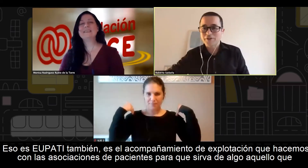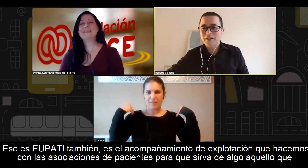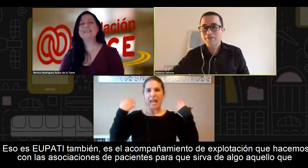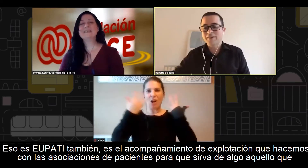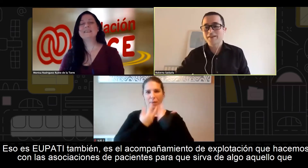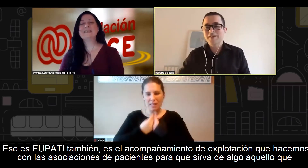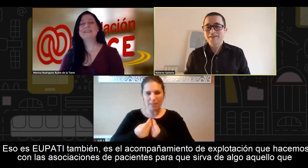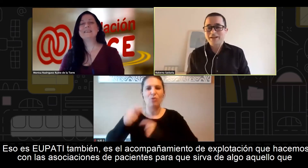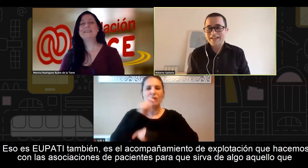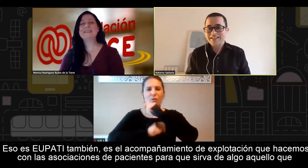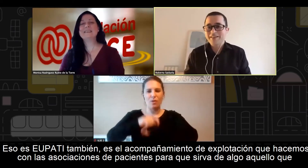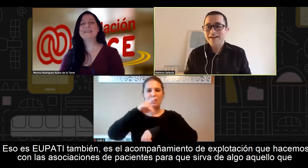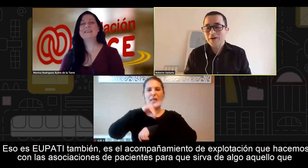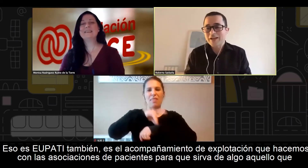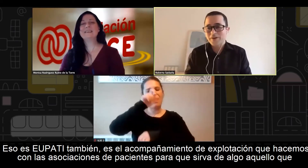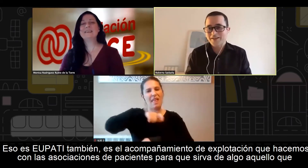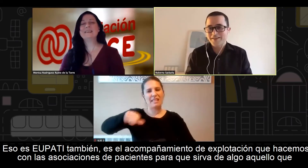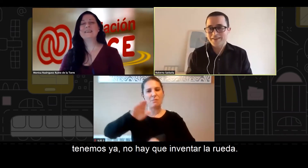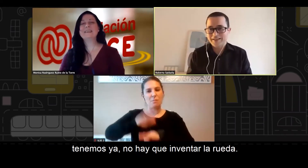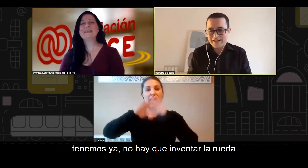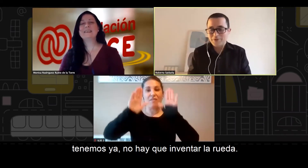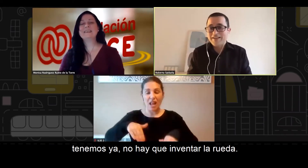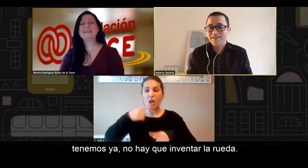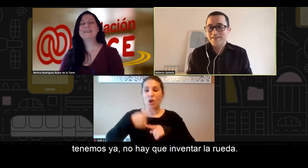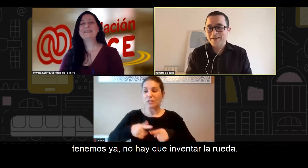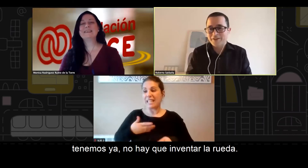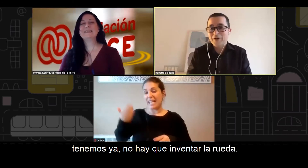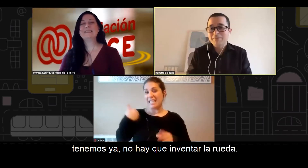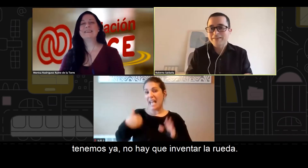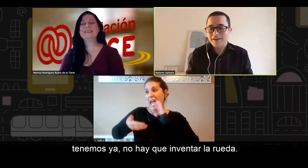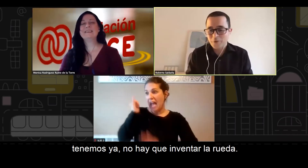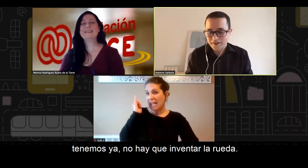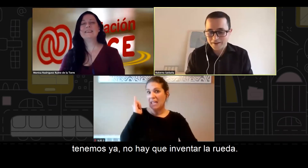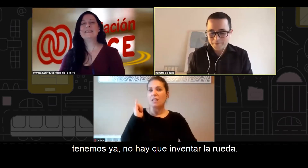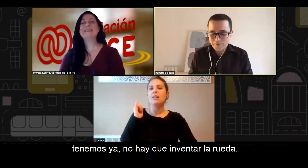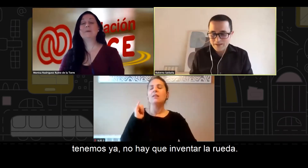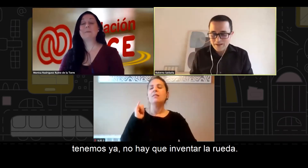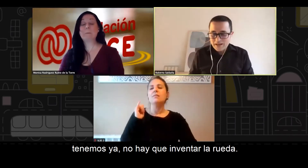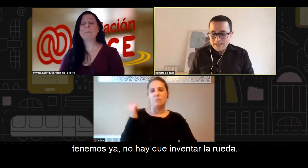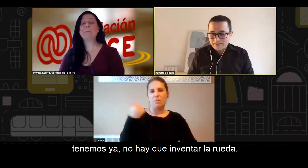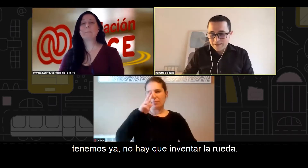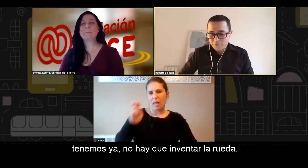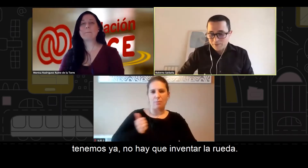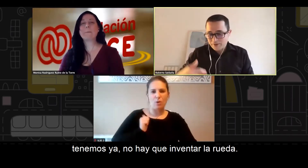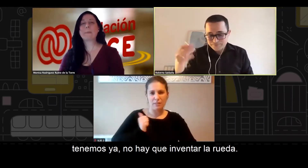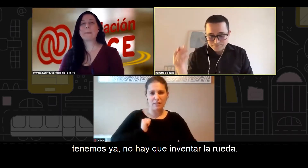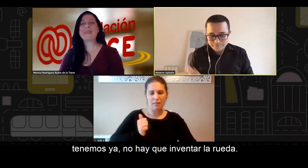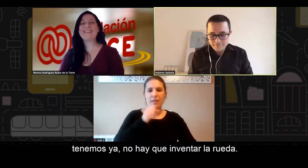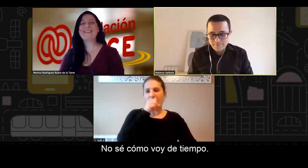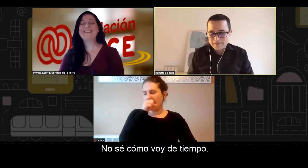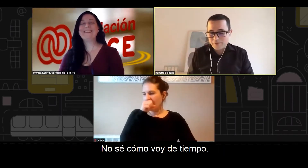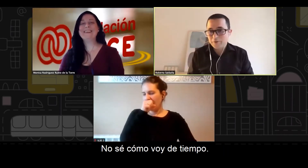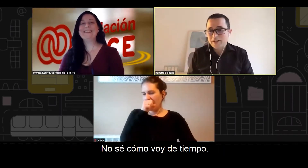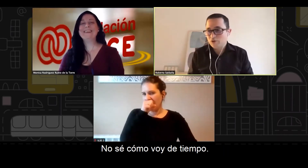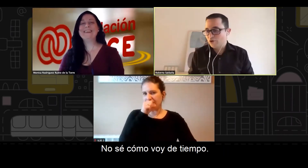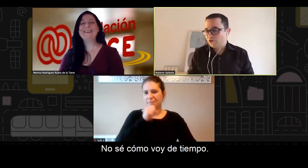asociaciones de pacientes para que sirva de algo aquello que tenemos ya, que no hay que inventar la rueda. Y así, pues bueno, te